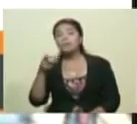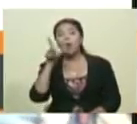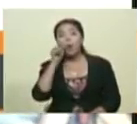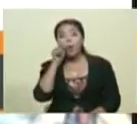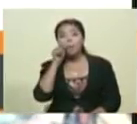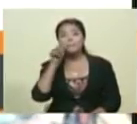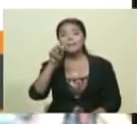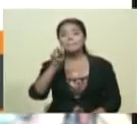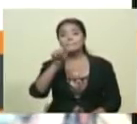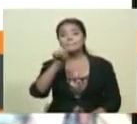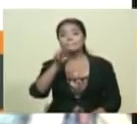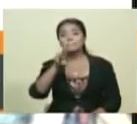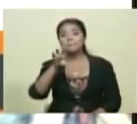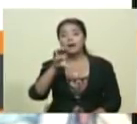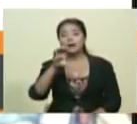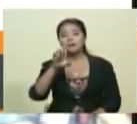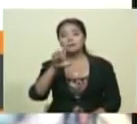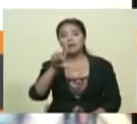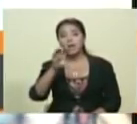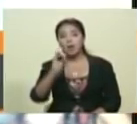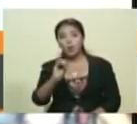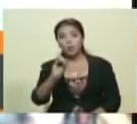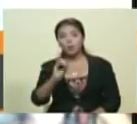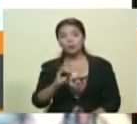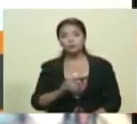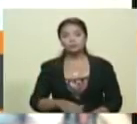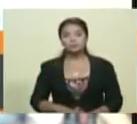Marcelo Torres, que...